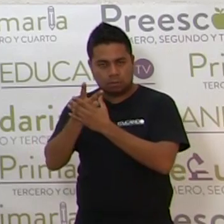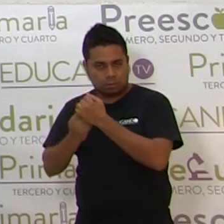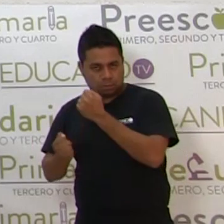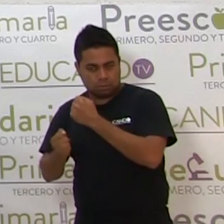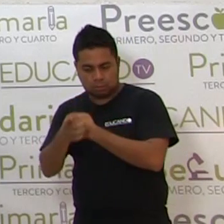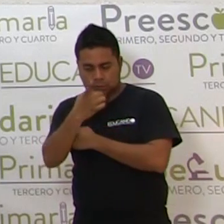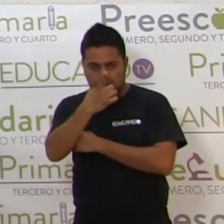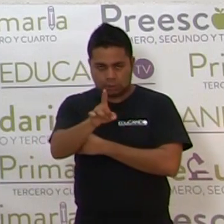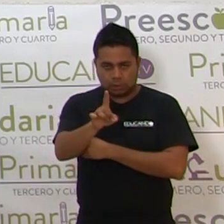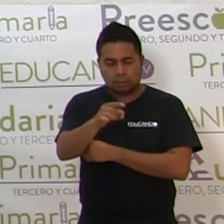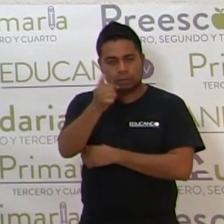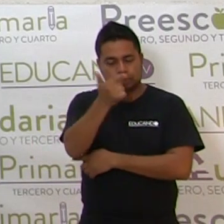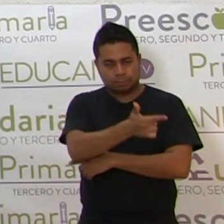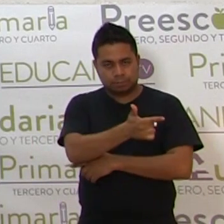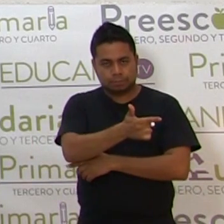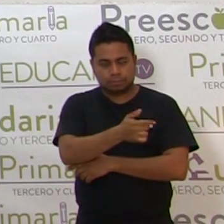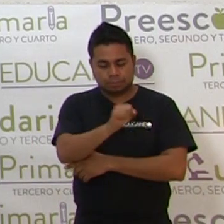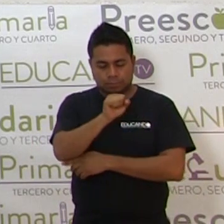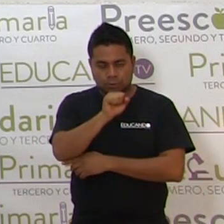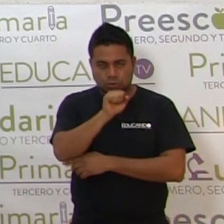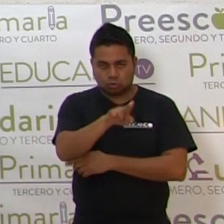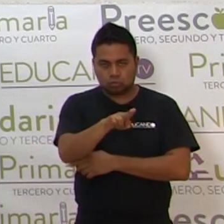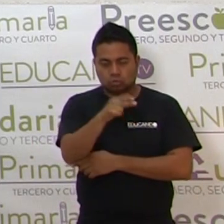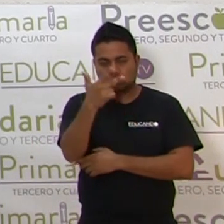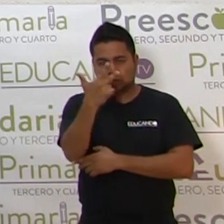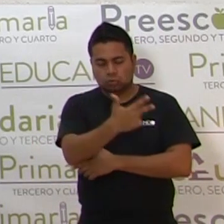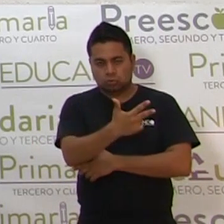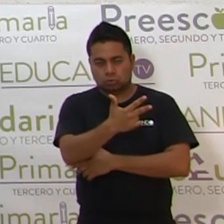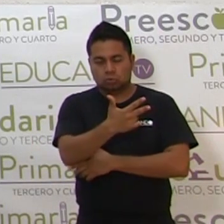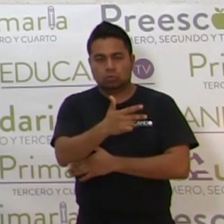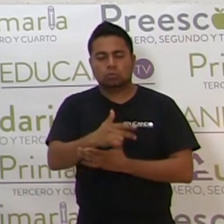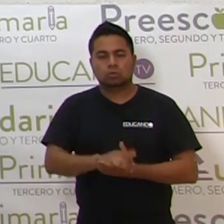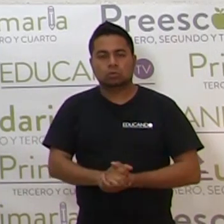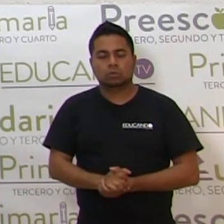D, 7. Su, 8.